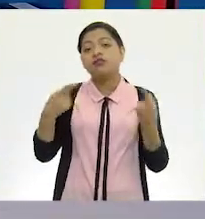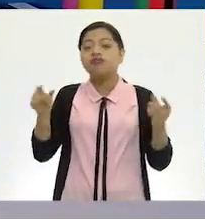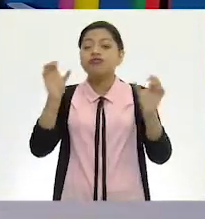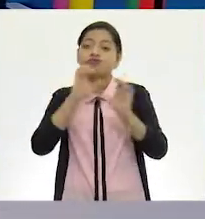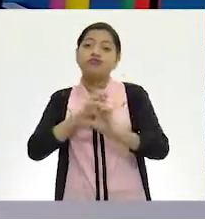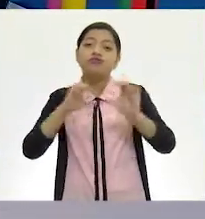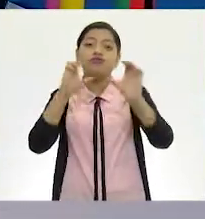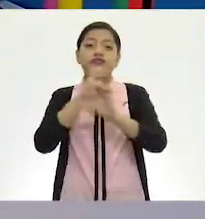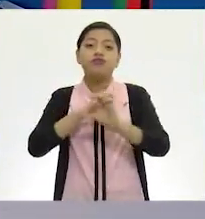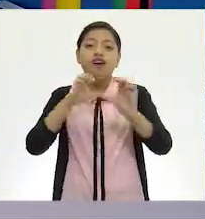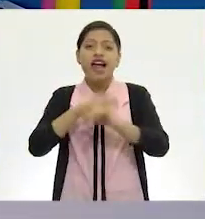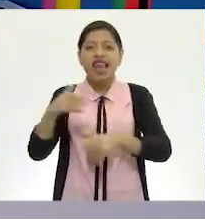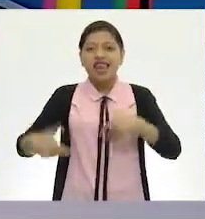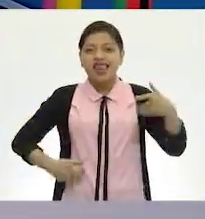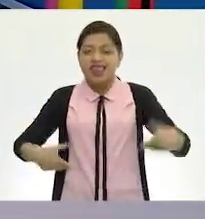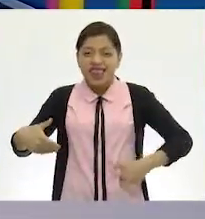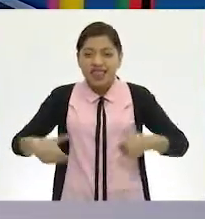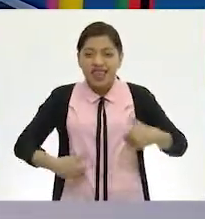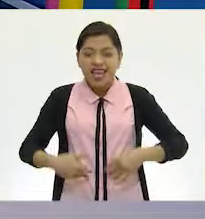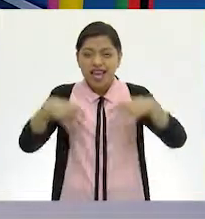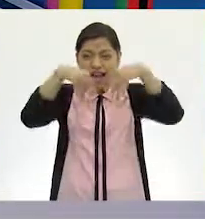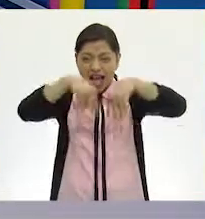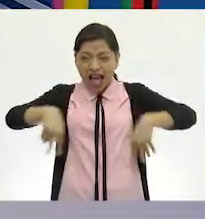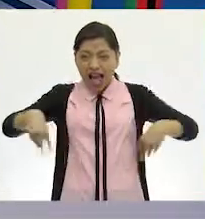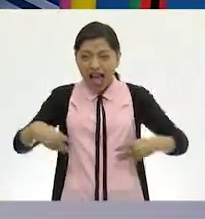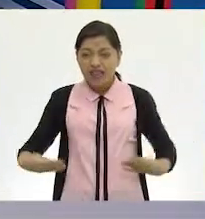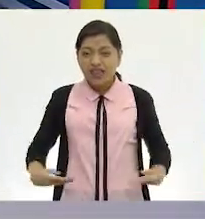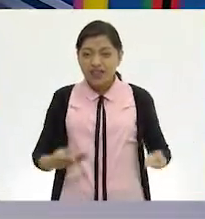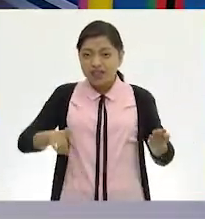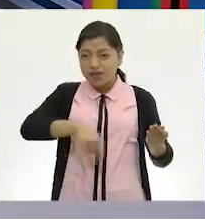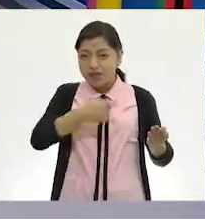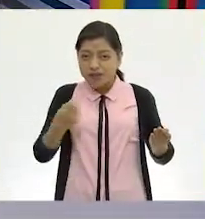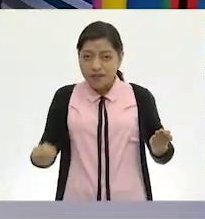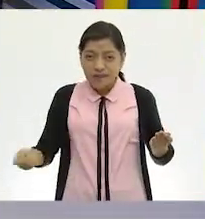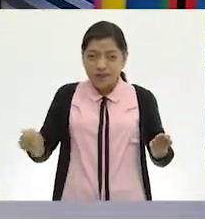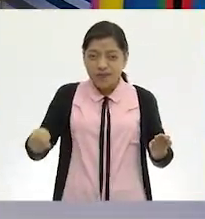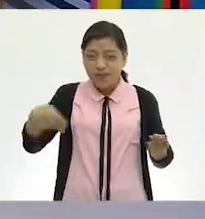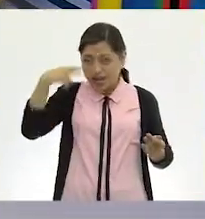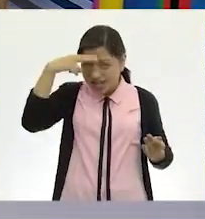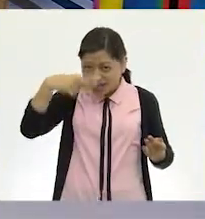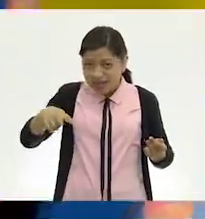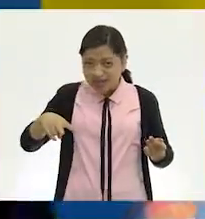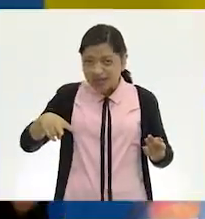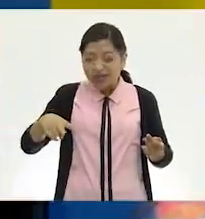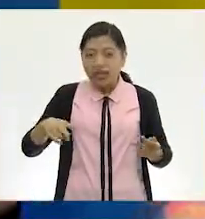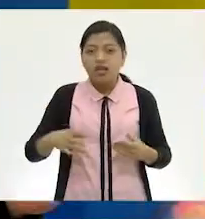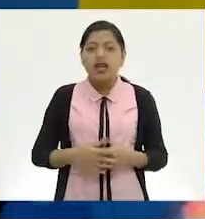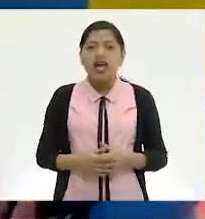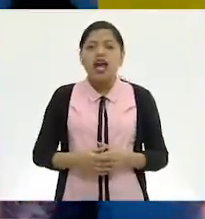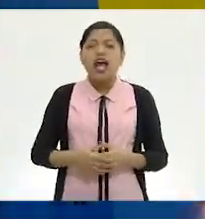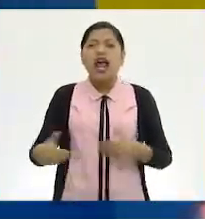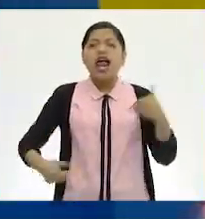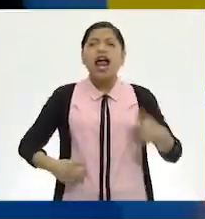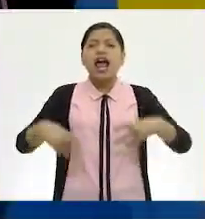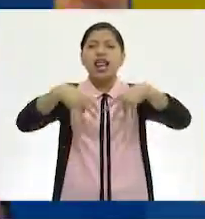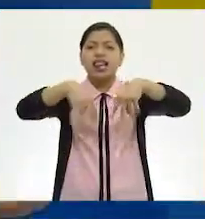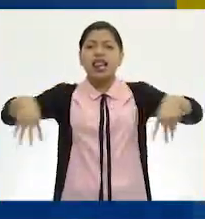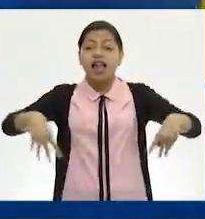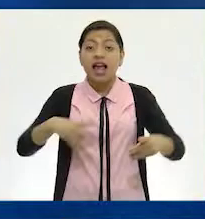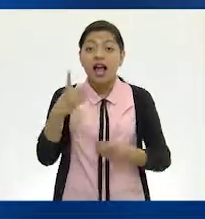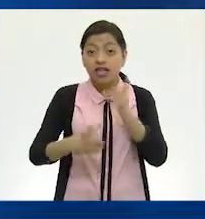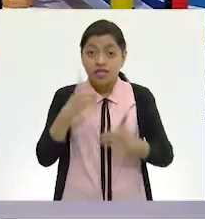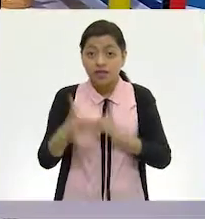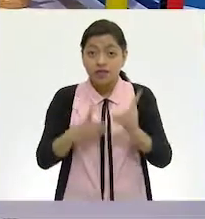¿Es teatro folclórico? ¿Estás bailando folclor? No, no, es teatro... Teatro deportivo, deportivo. No,